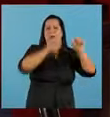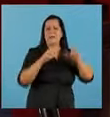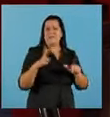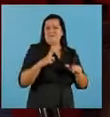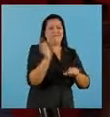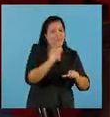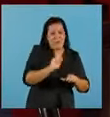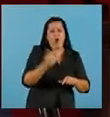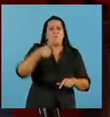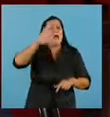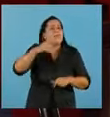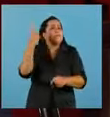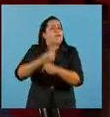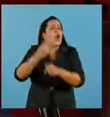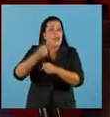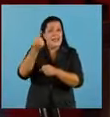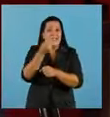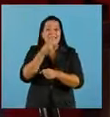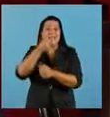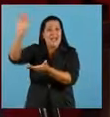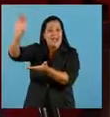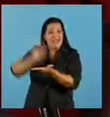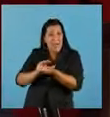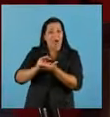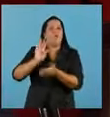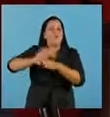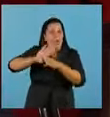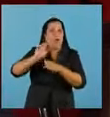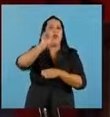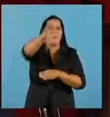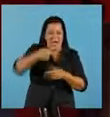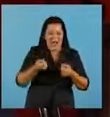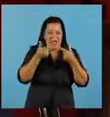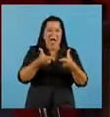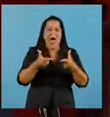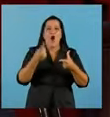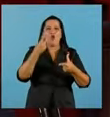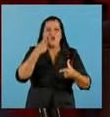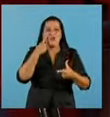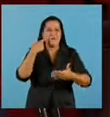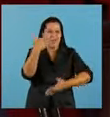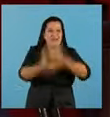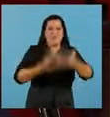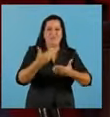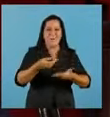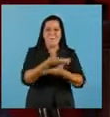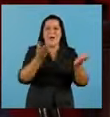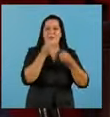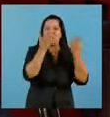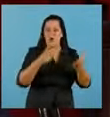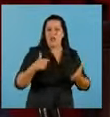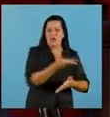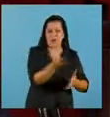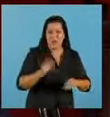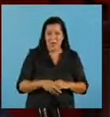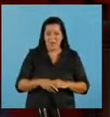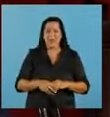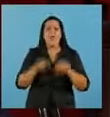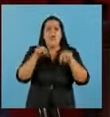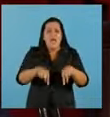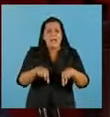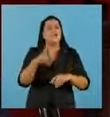la prioridad basada en evidencia científica y necesidad social. Esta agencia de evaluación de impacto será el